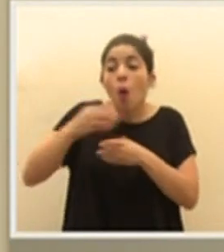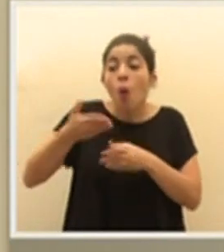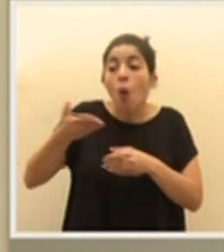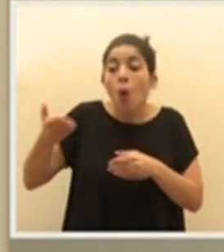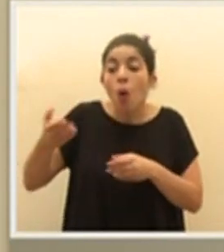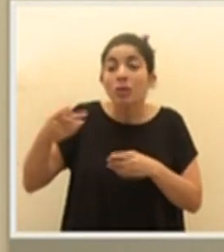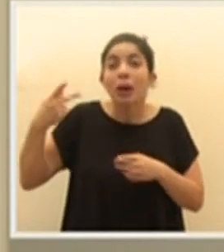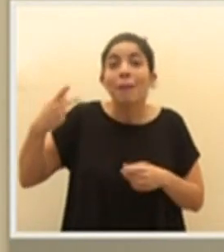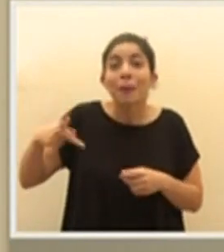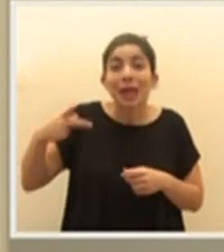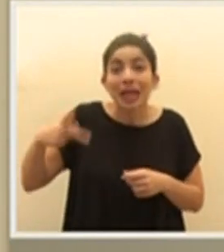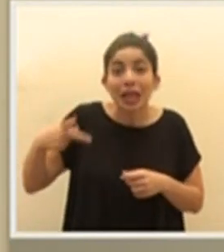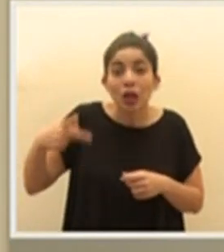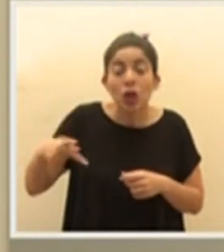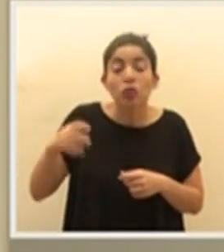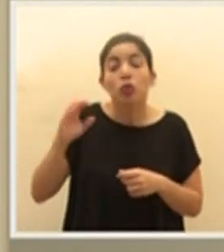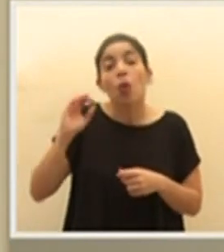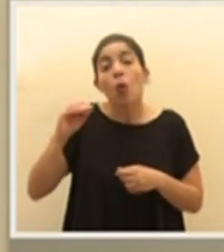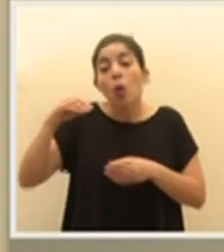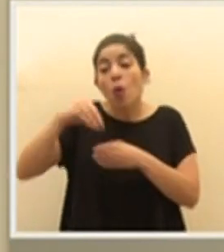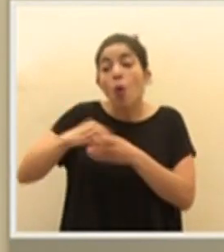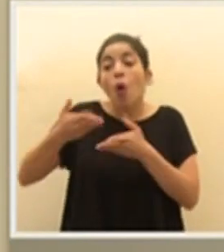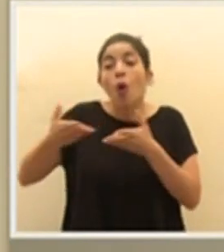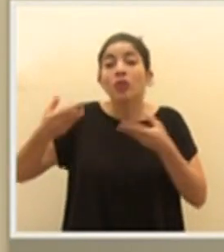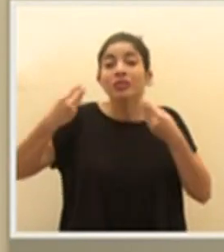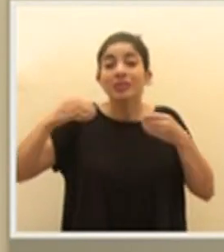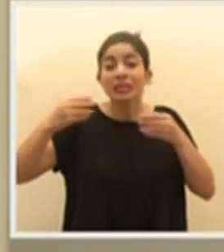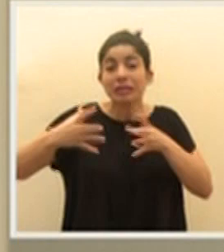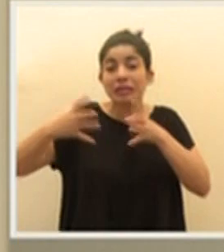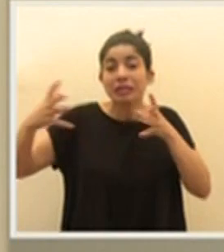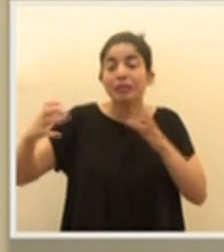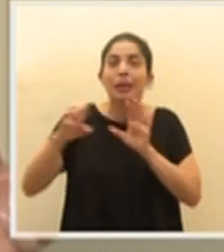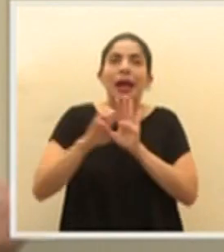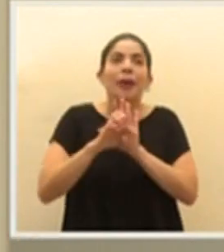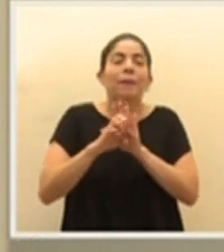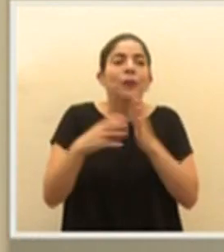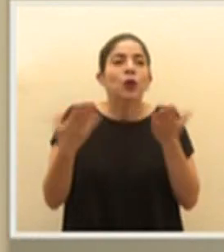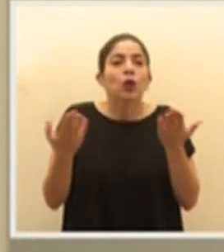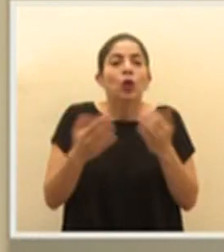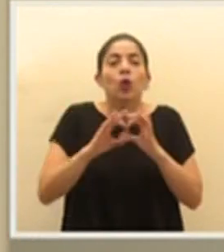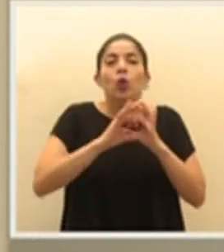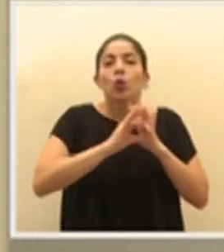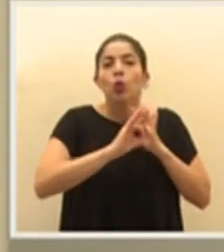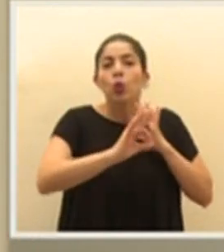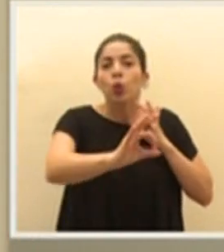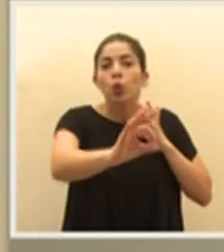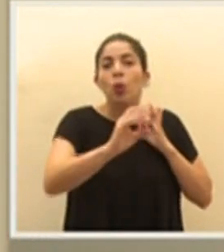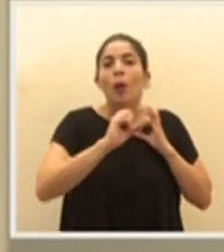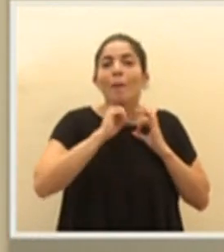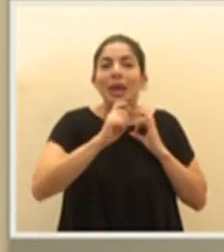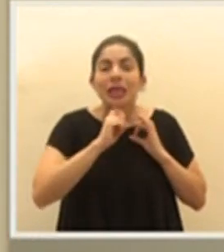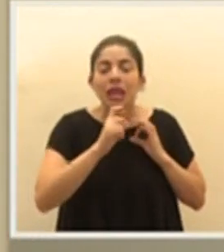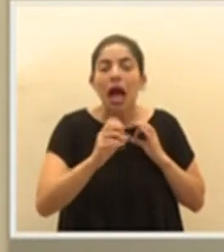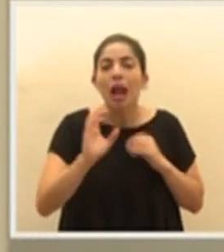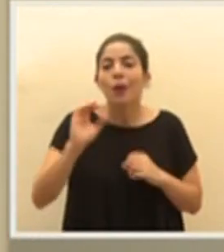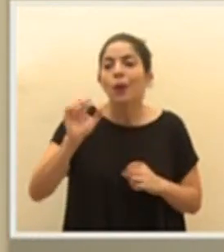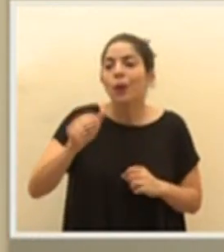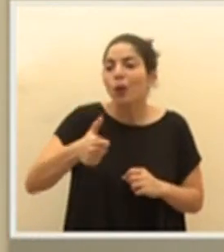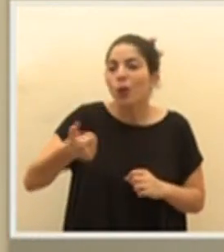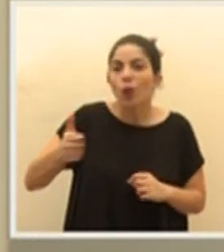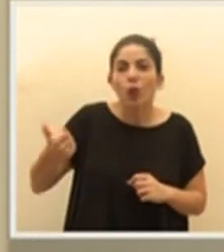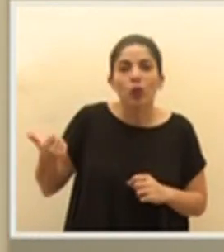mercancías peligrosas y objetos a granel, como por ejemplo tubería de metal y otros